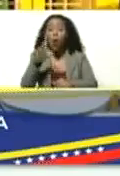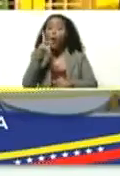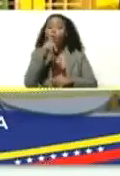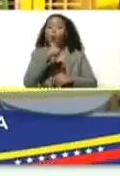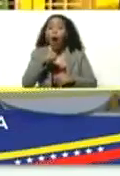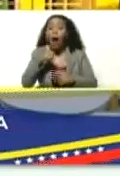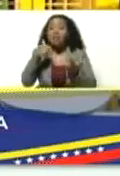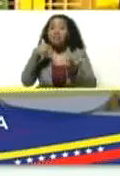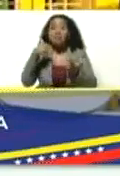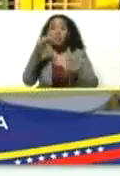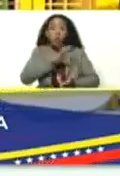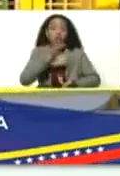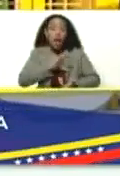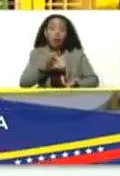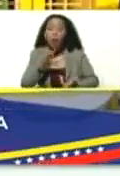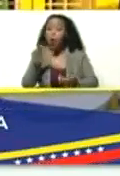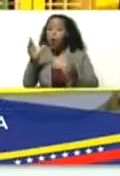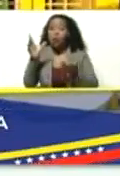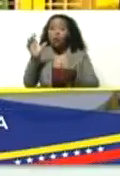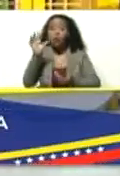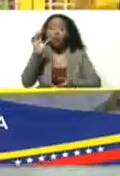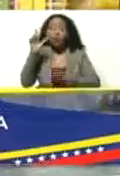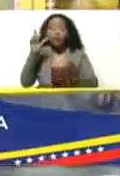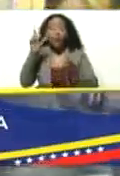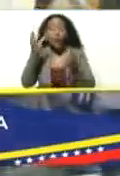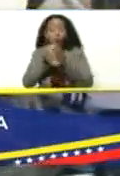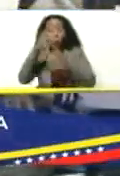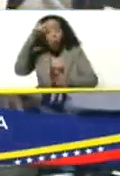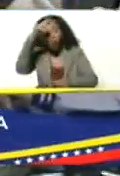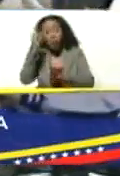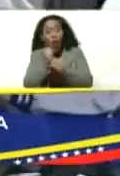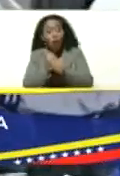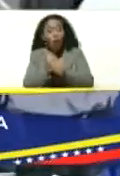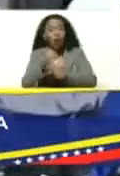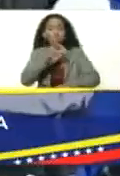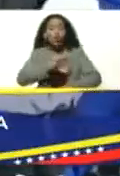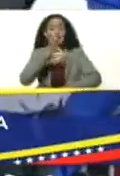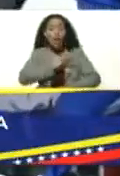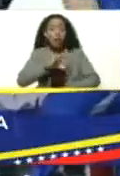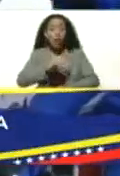obrera. Y el socialismo del siglo XXI tiene que ser científico,